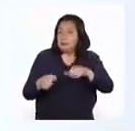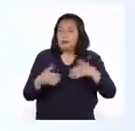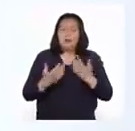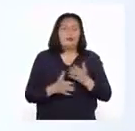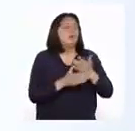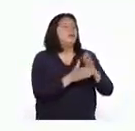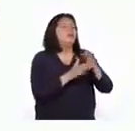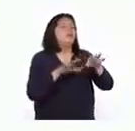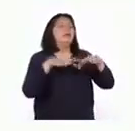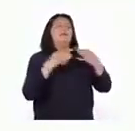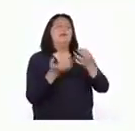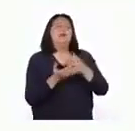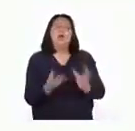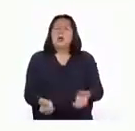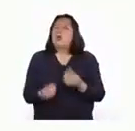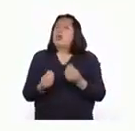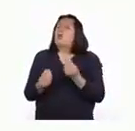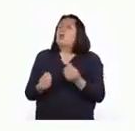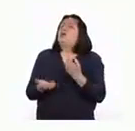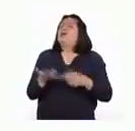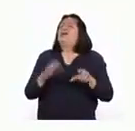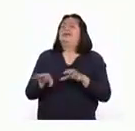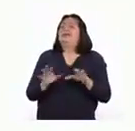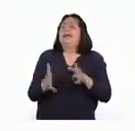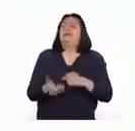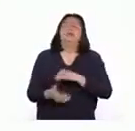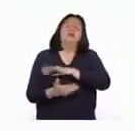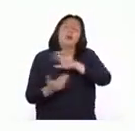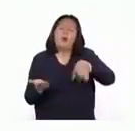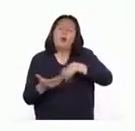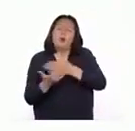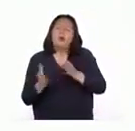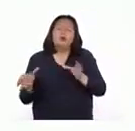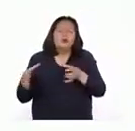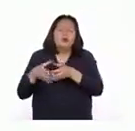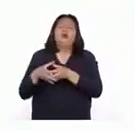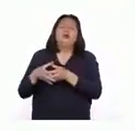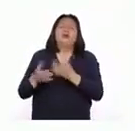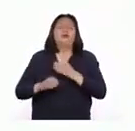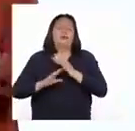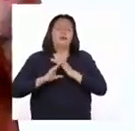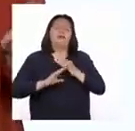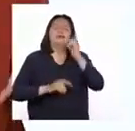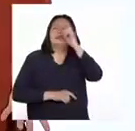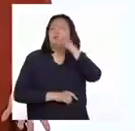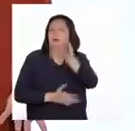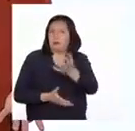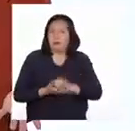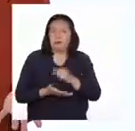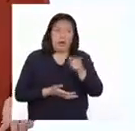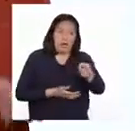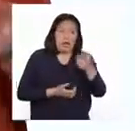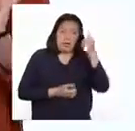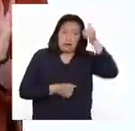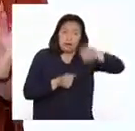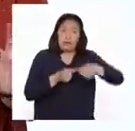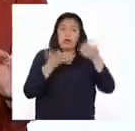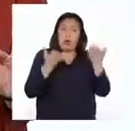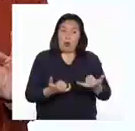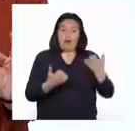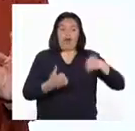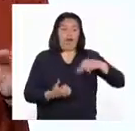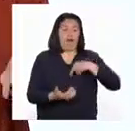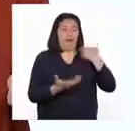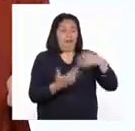podrás compartir en familia cómo se toman acciones de manera colectiva para enfrentar las dificultades. Recuerda que el día de hoy